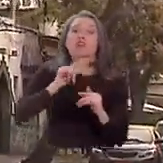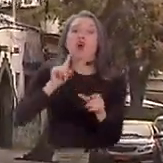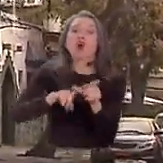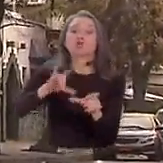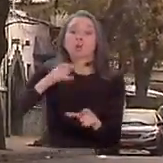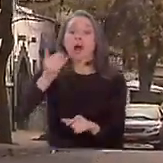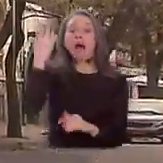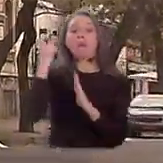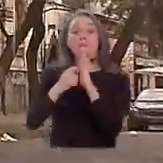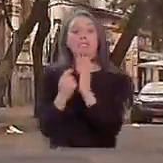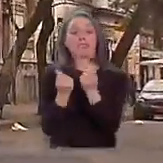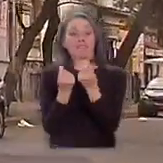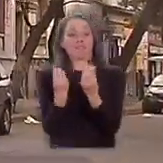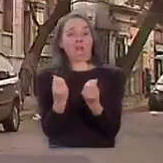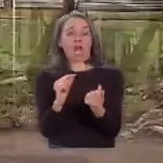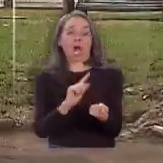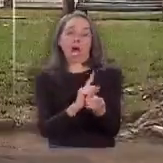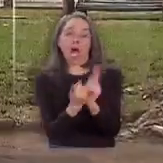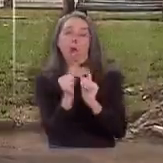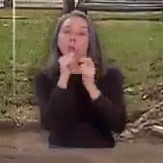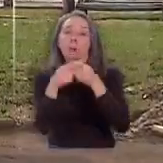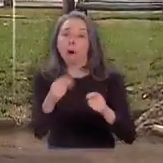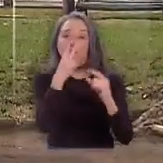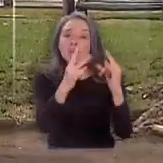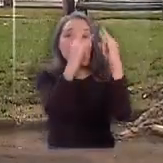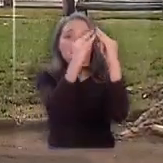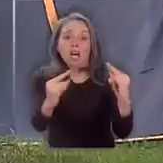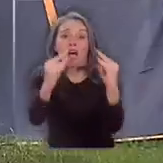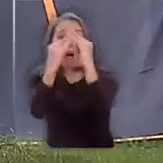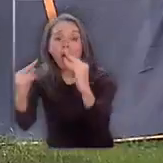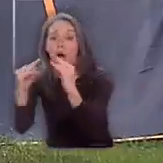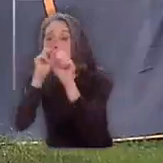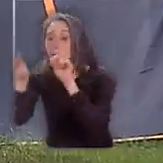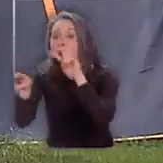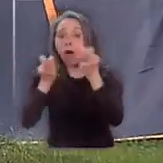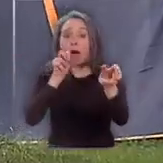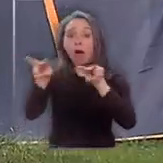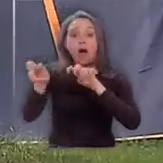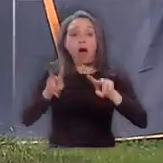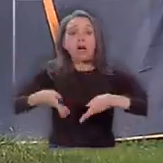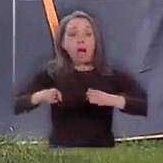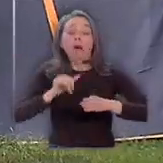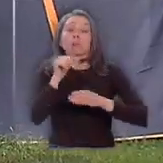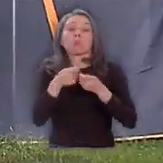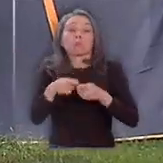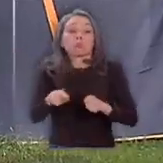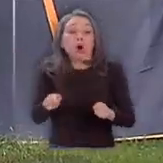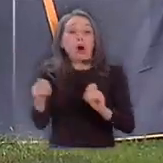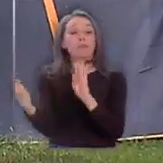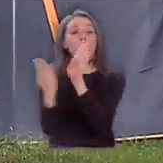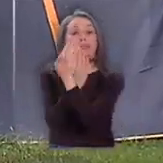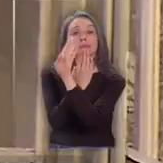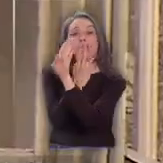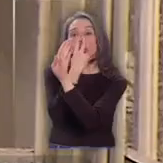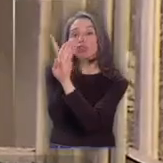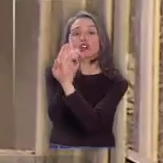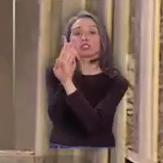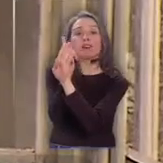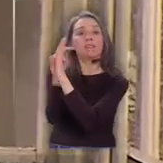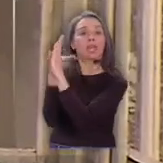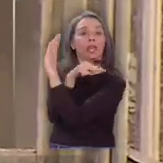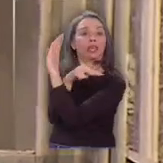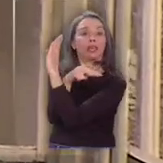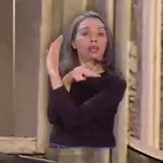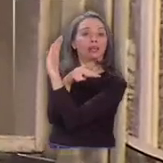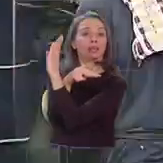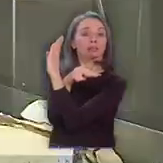empobreciendo en los últimos meses y donde, si bien es común ver carpas apostadas en las calles, también existe una pobreza que muchas veces se camufla puertas adentro.